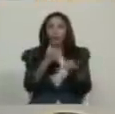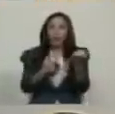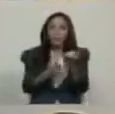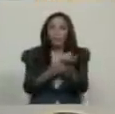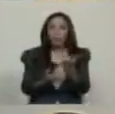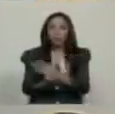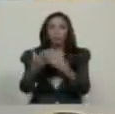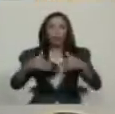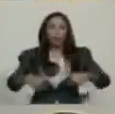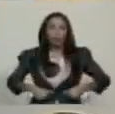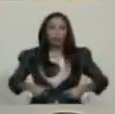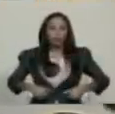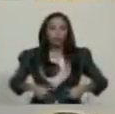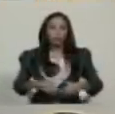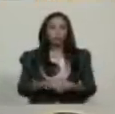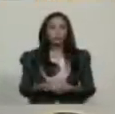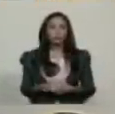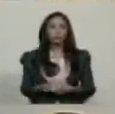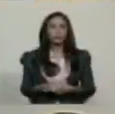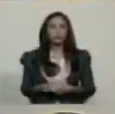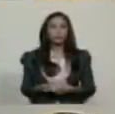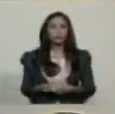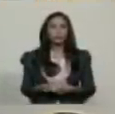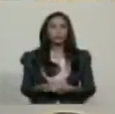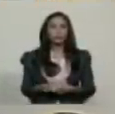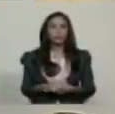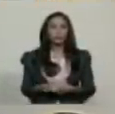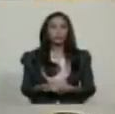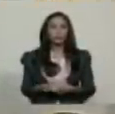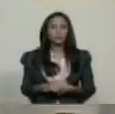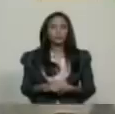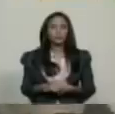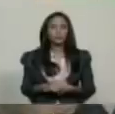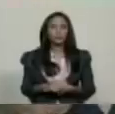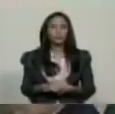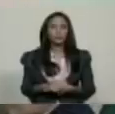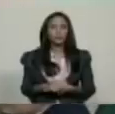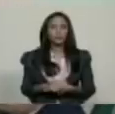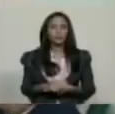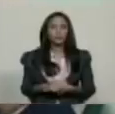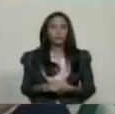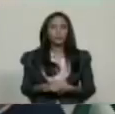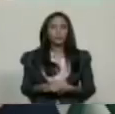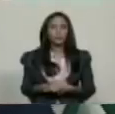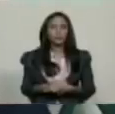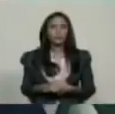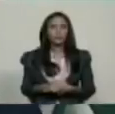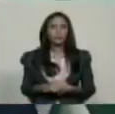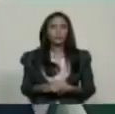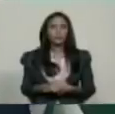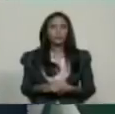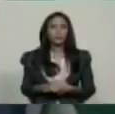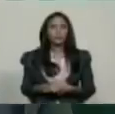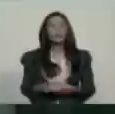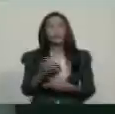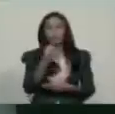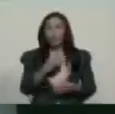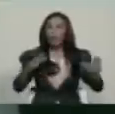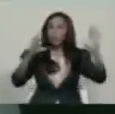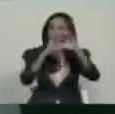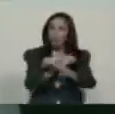este esfuerzo. ¿Qué dice el vicepresidente sectorial de economía, Tarek Al-Aissami? Buenas noches, presidente. Y una de las novedades del